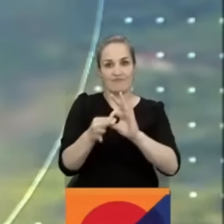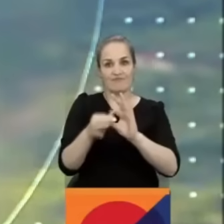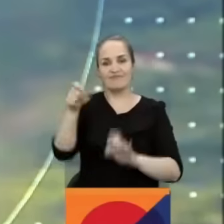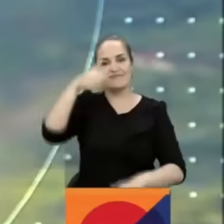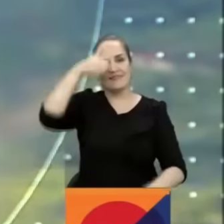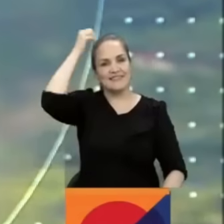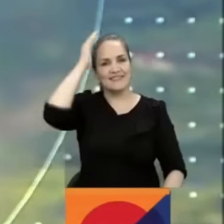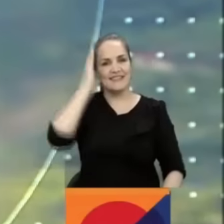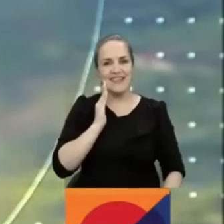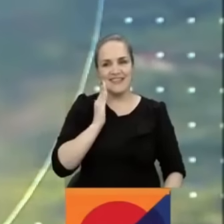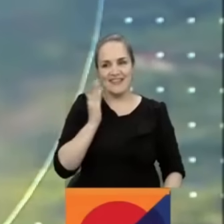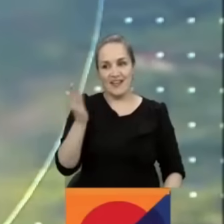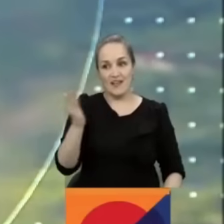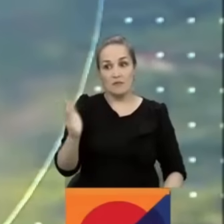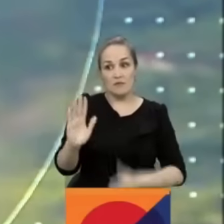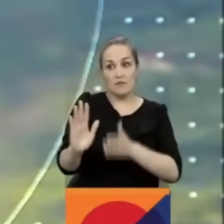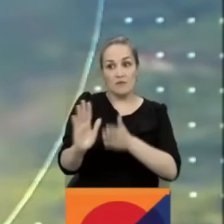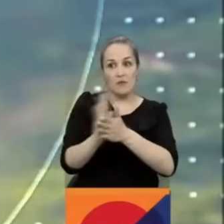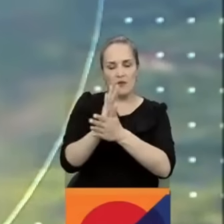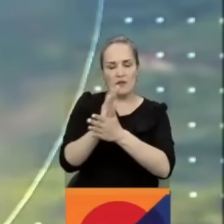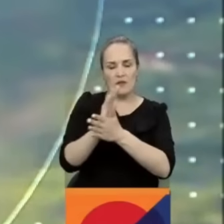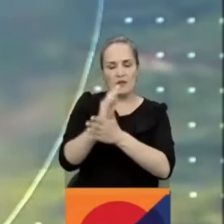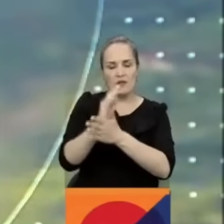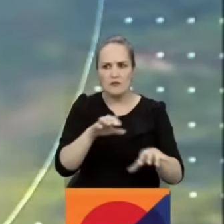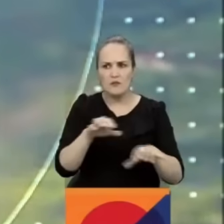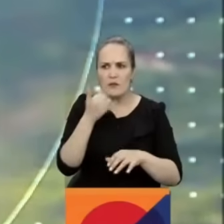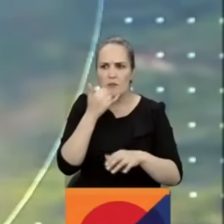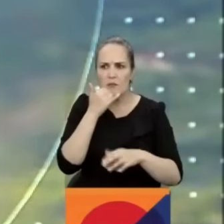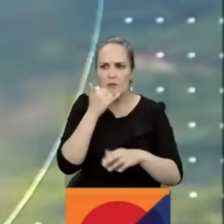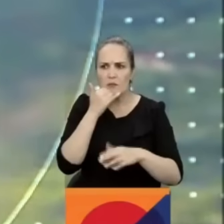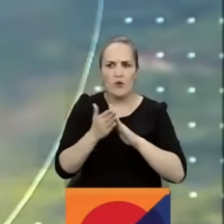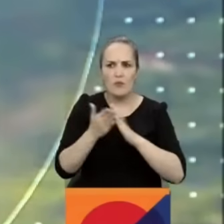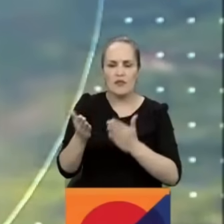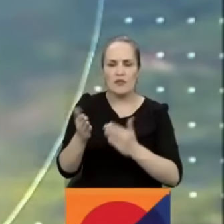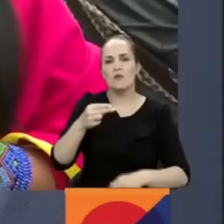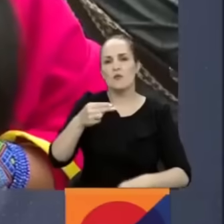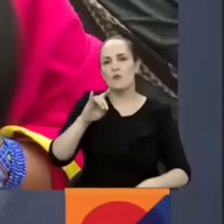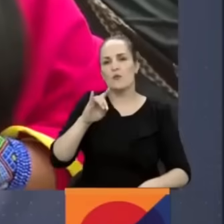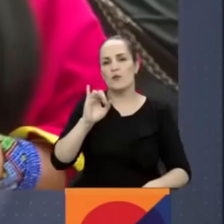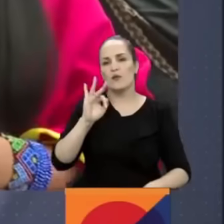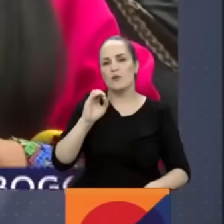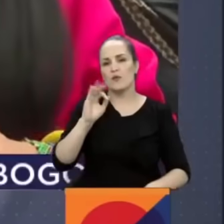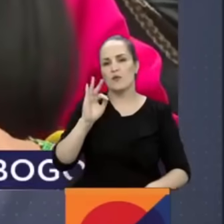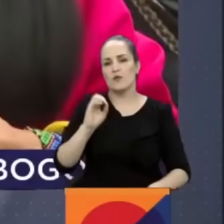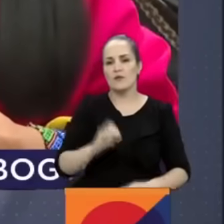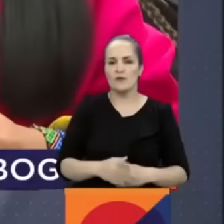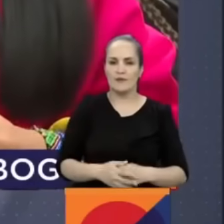Chindó, y además usted nos tiene una historia con la comunidad Huitoto. Adelante, Sandra.